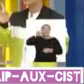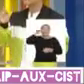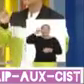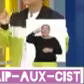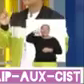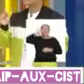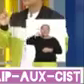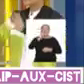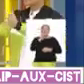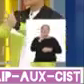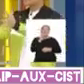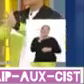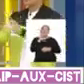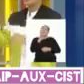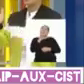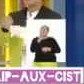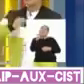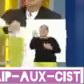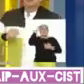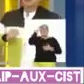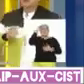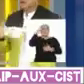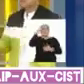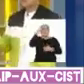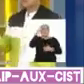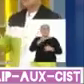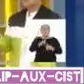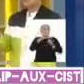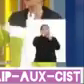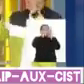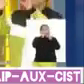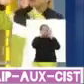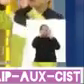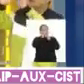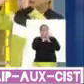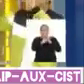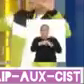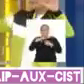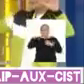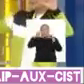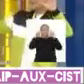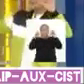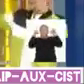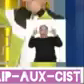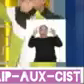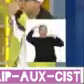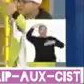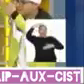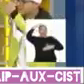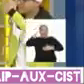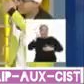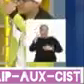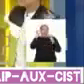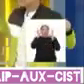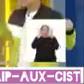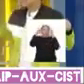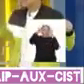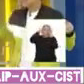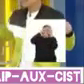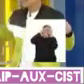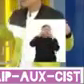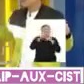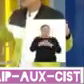planos. Ya sé, camarógrafa o camarógrafo. ¿Plano general? ¿Plano detalle?